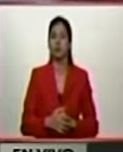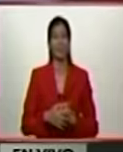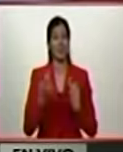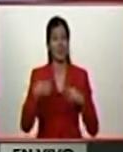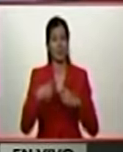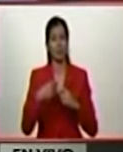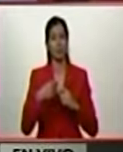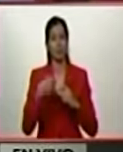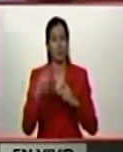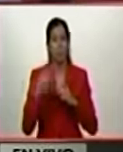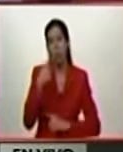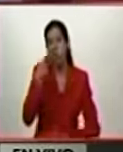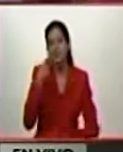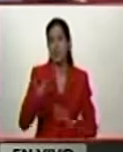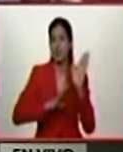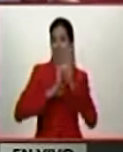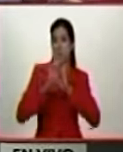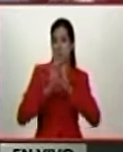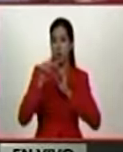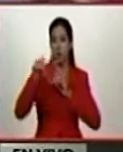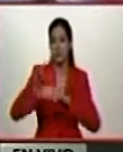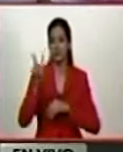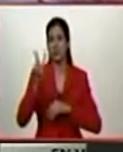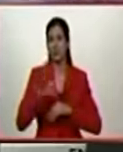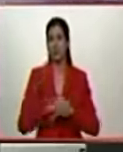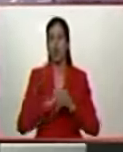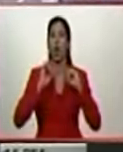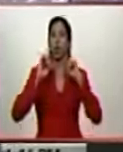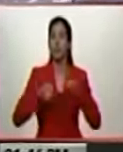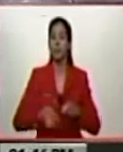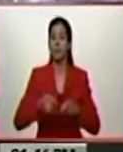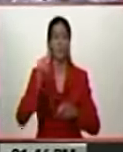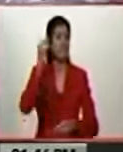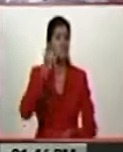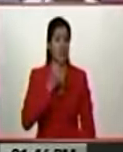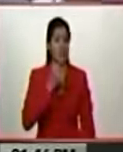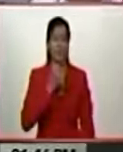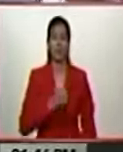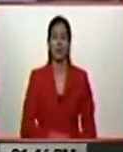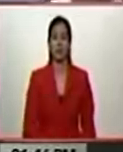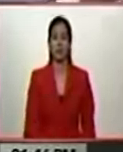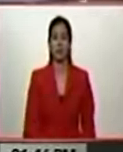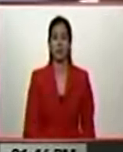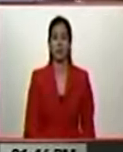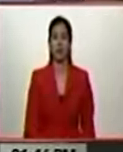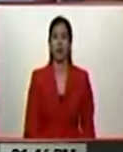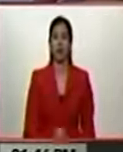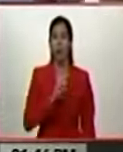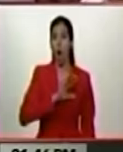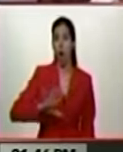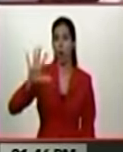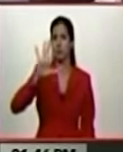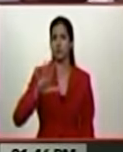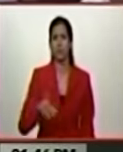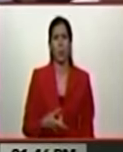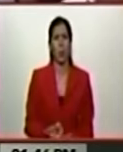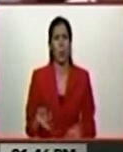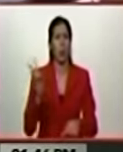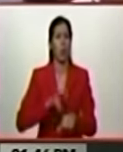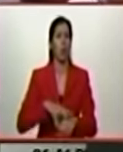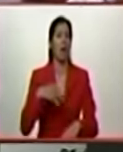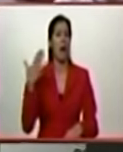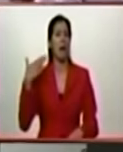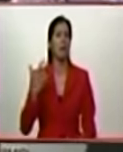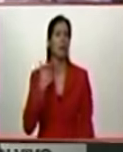desarrollo vial en Venezuela. La autopista Gran Mariscal de Ayacucho, la autopista Oriente, fue una obra mil veces prometida